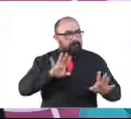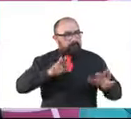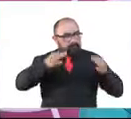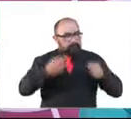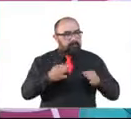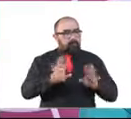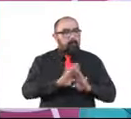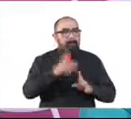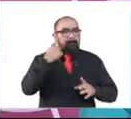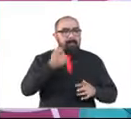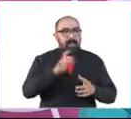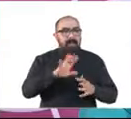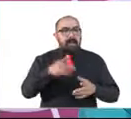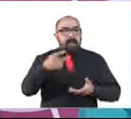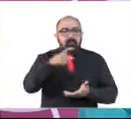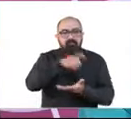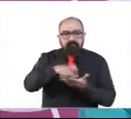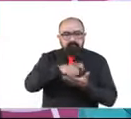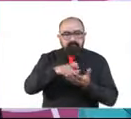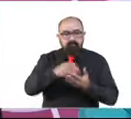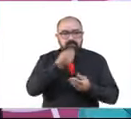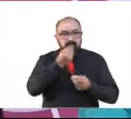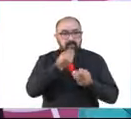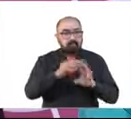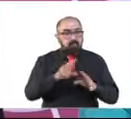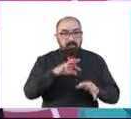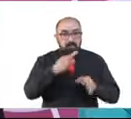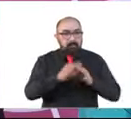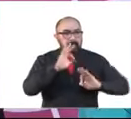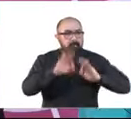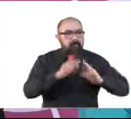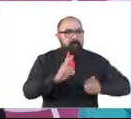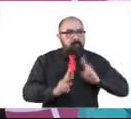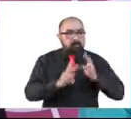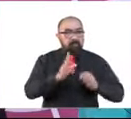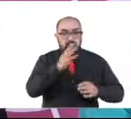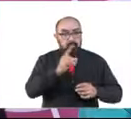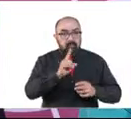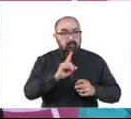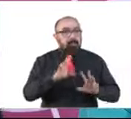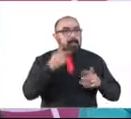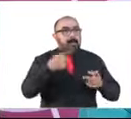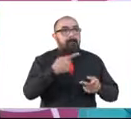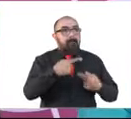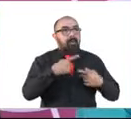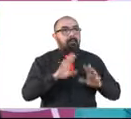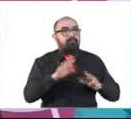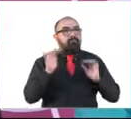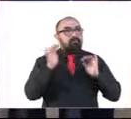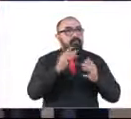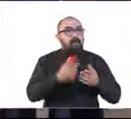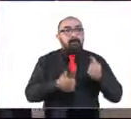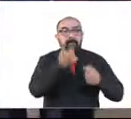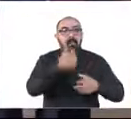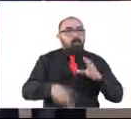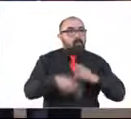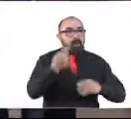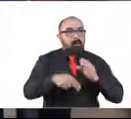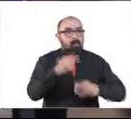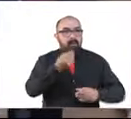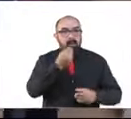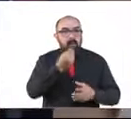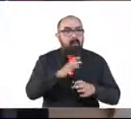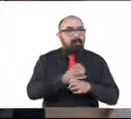esa alimentación, definitivamente no vamos a poder cumplir con esa demanda de la propia humanidad. Entonces, afortunadamente,